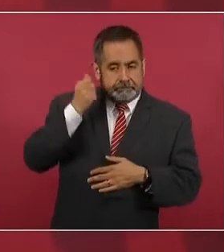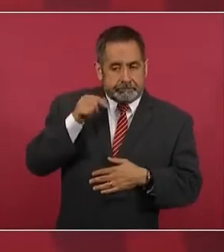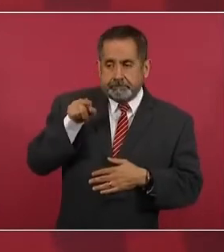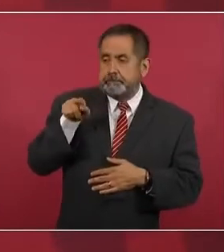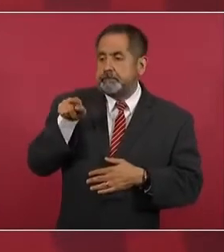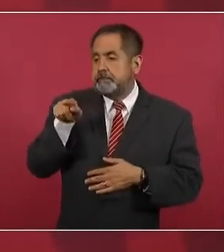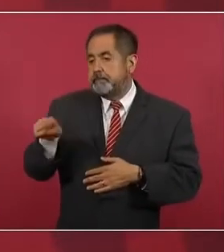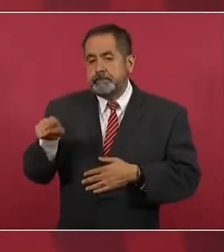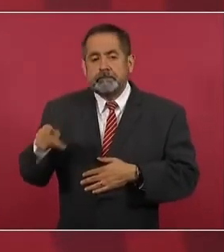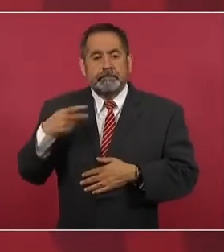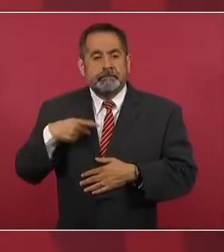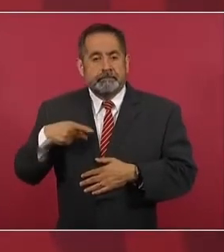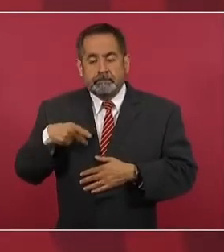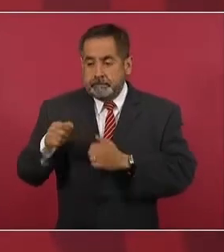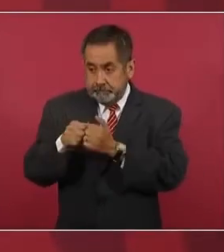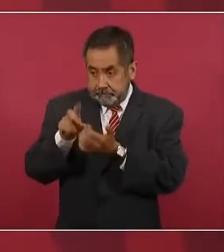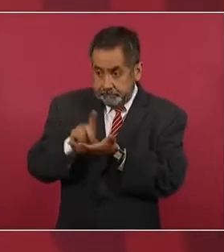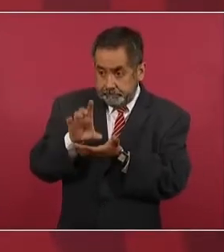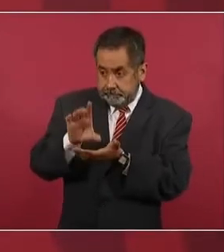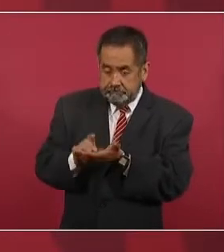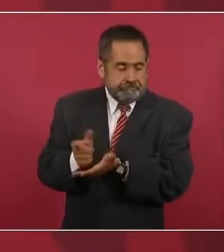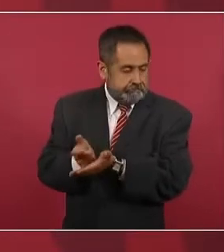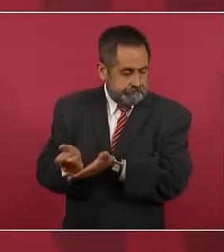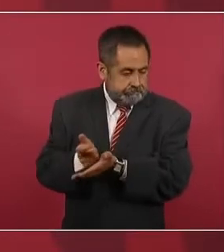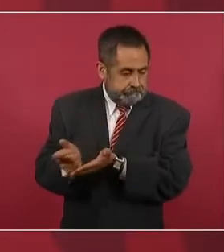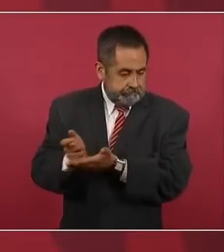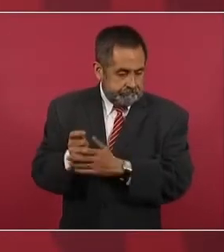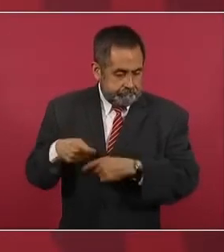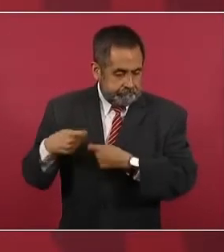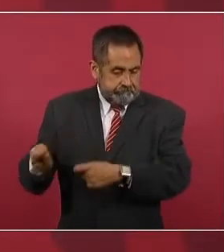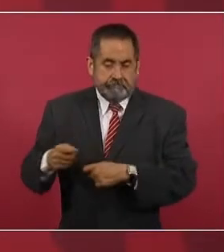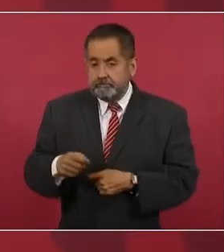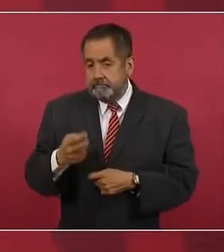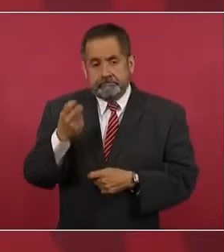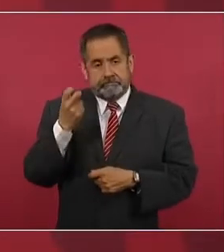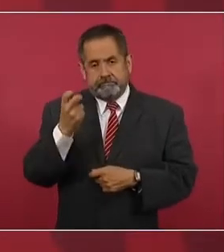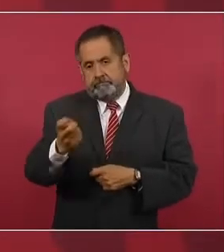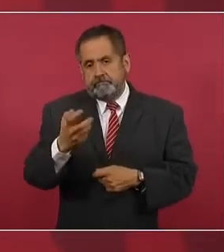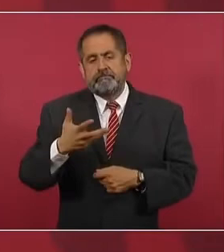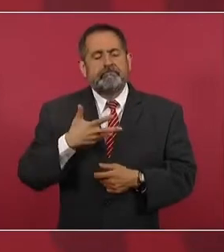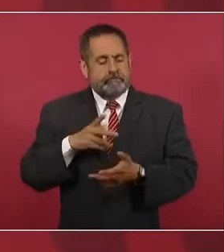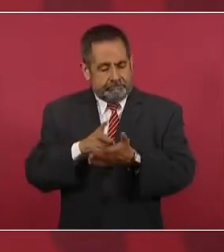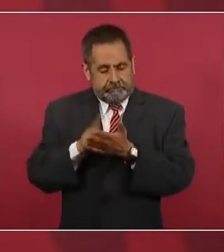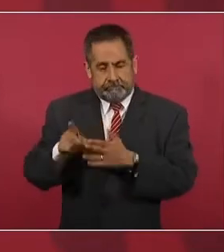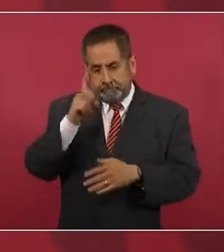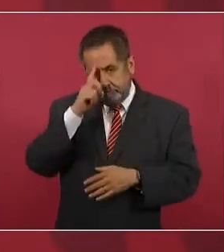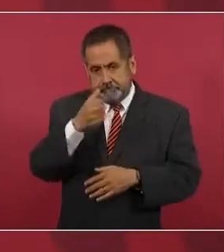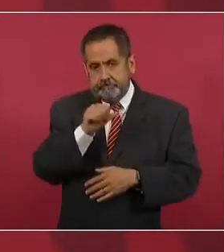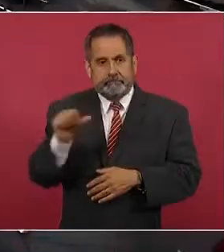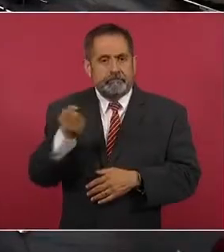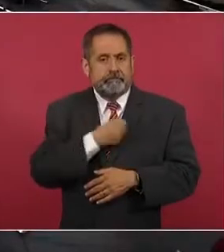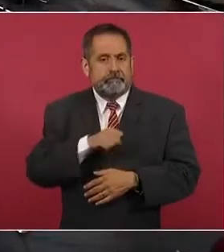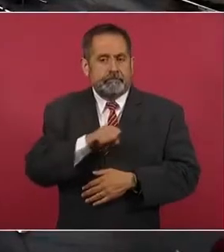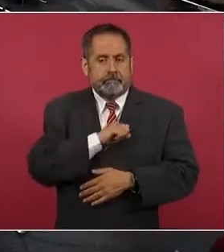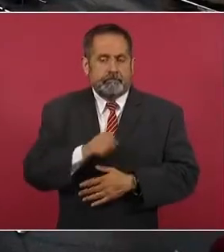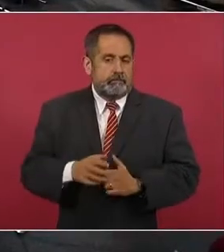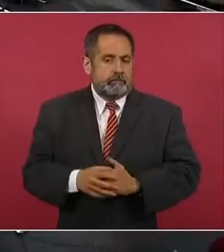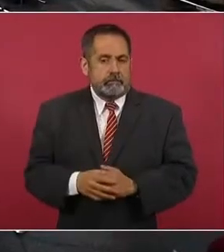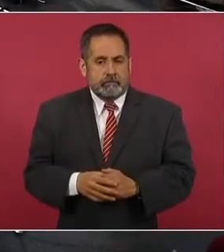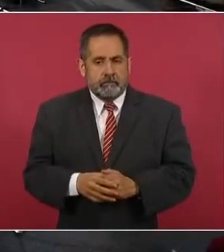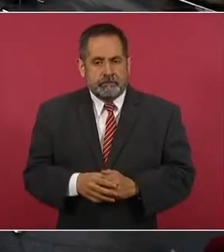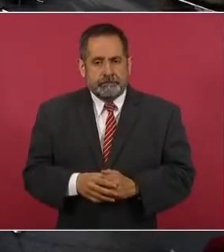una persona con discapacidad. Así es el derecho a la salud. Eso en su